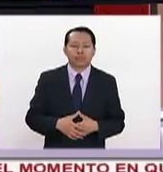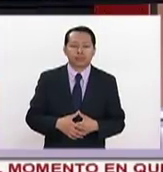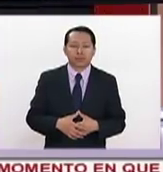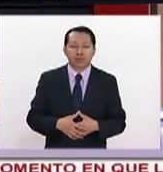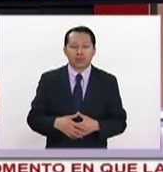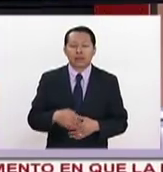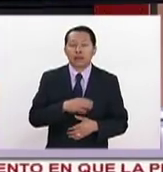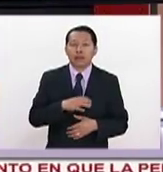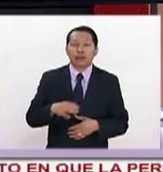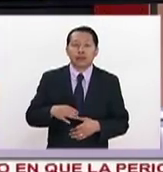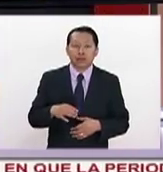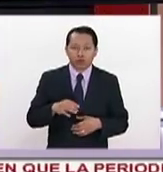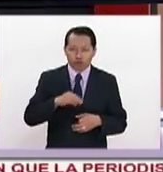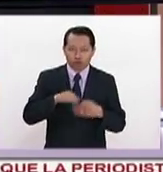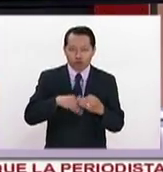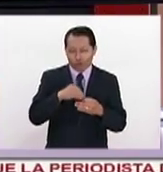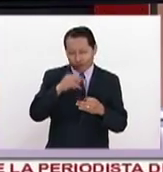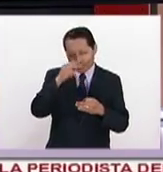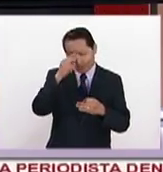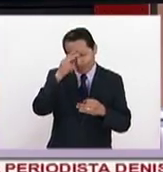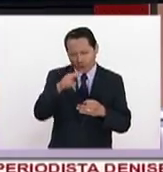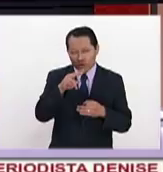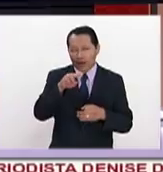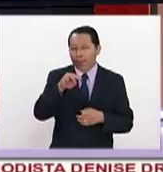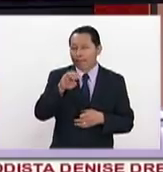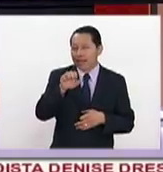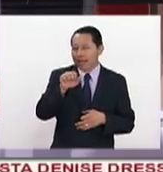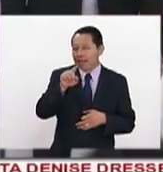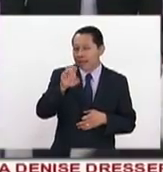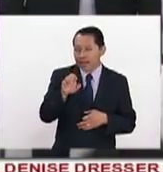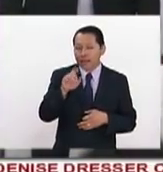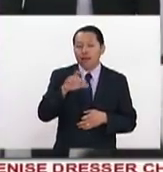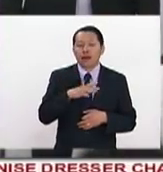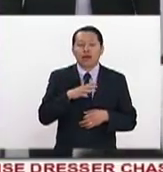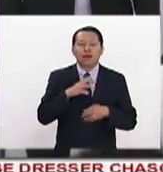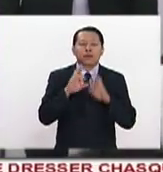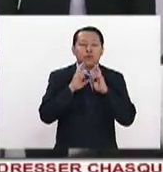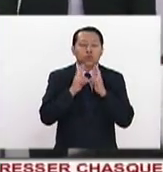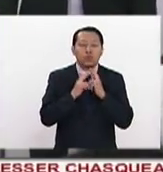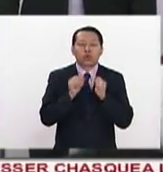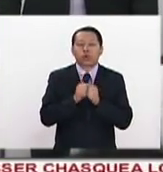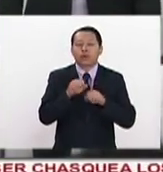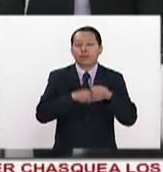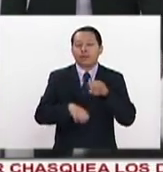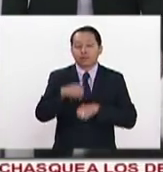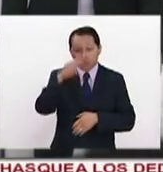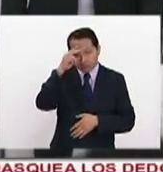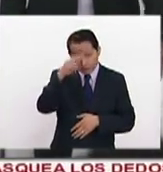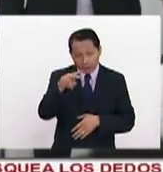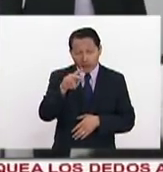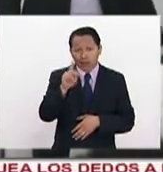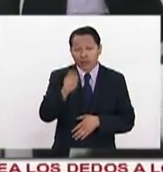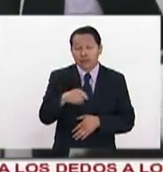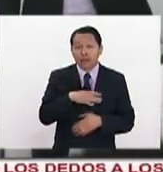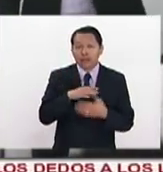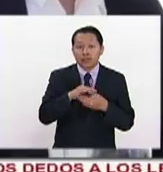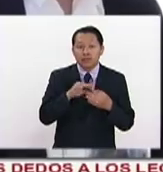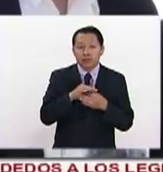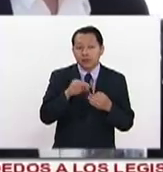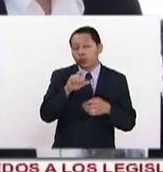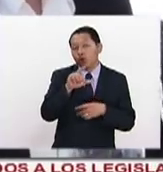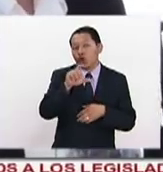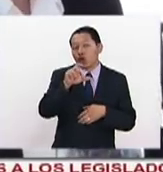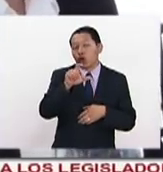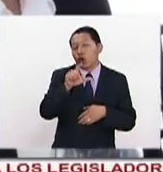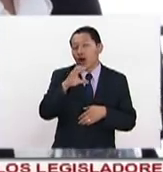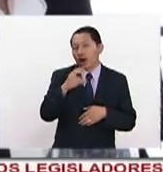El candidato de la coalición Todos por México, José Antonio Meade, se reunió en privado con empresarios mexicanos. Al término del encuentro en el Club Industriales